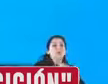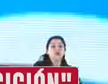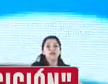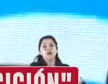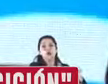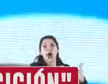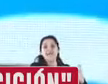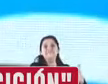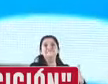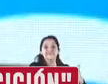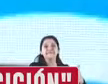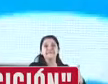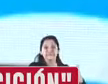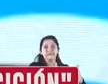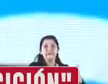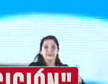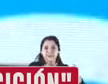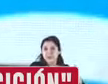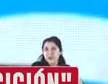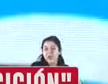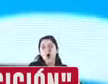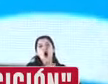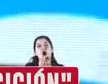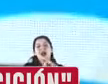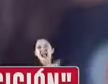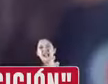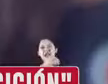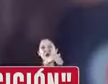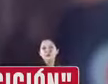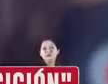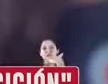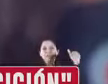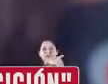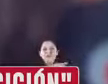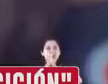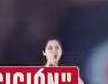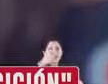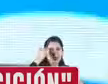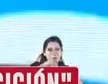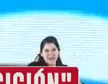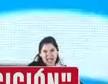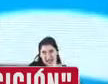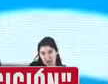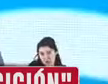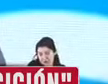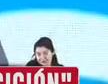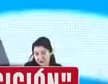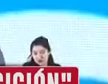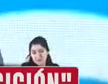habían ganado las elecciones intermedias del 2009 y la verdad